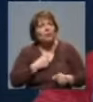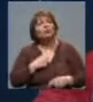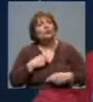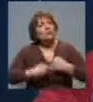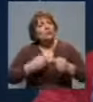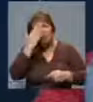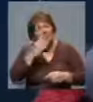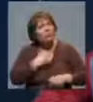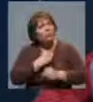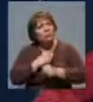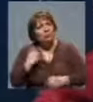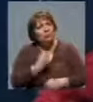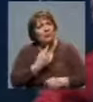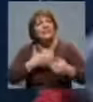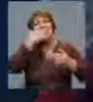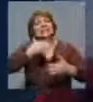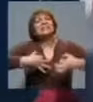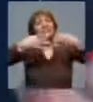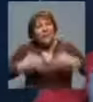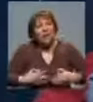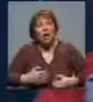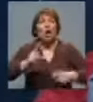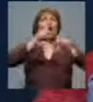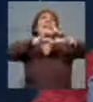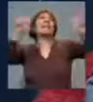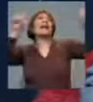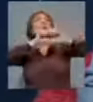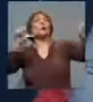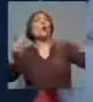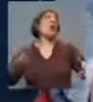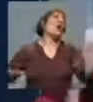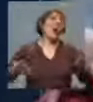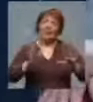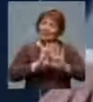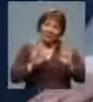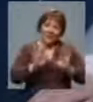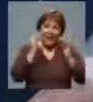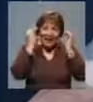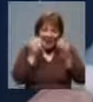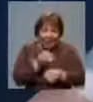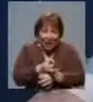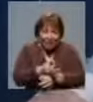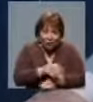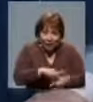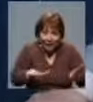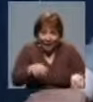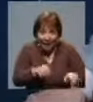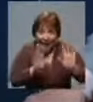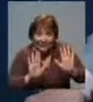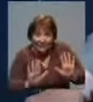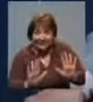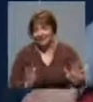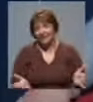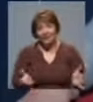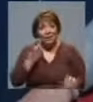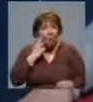en la educación Pero con seriedad no con titulares de prensa así nos educa a los chiquilines ni ni los